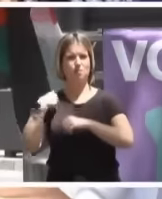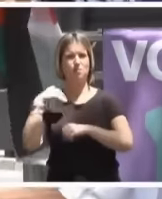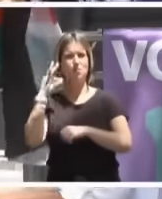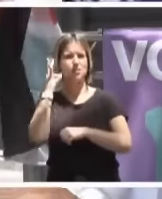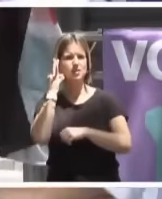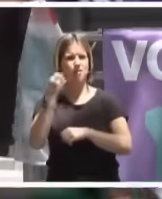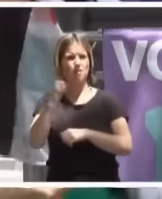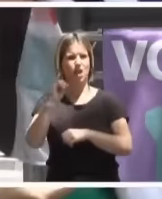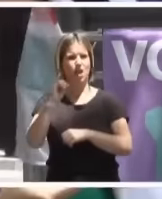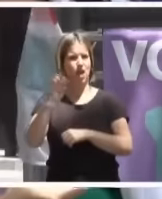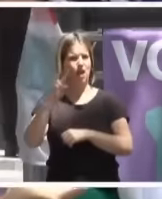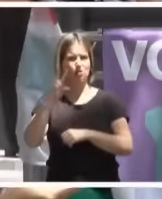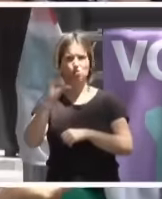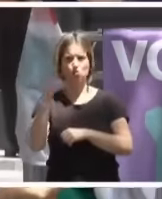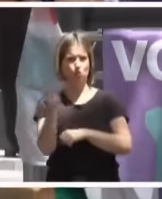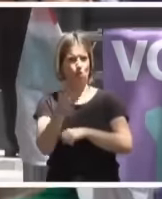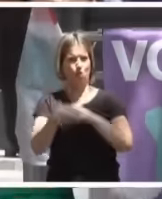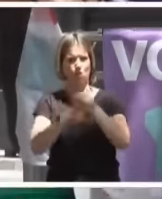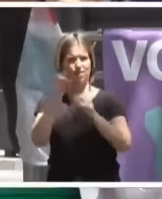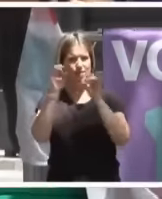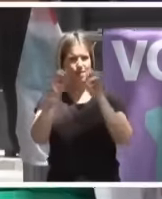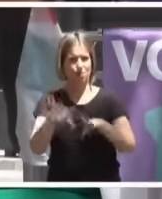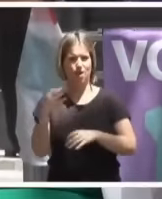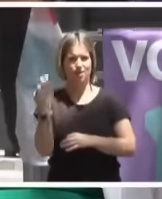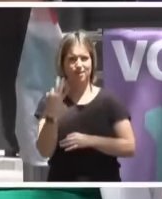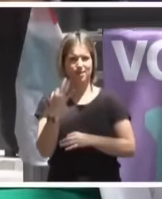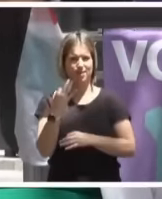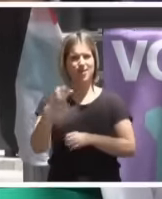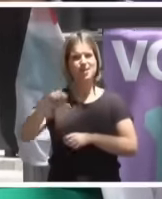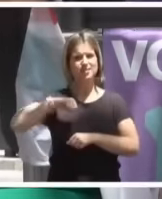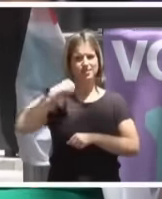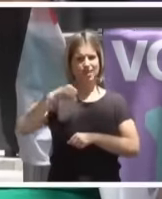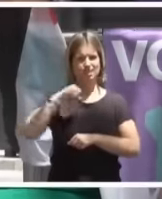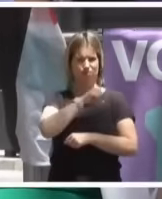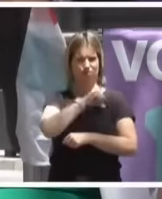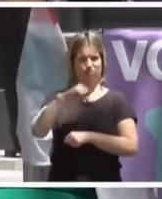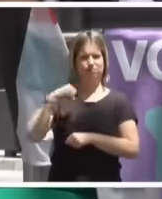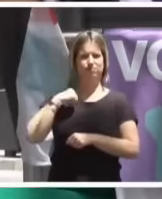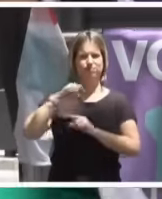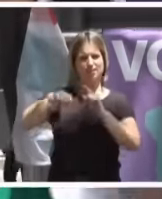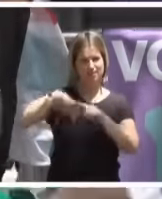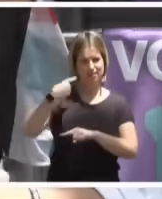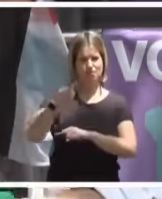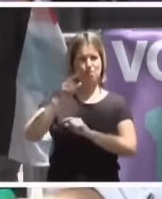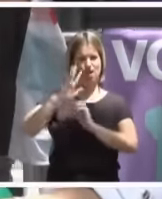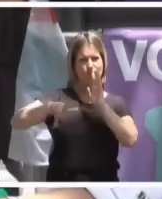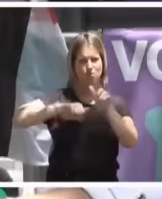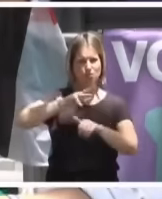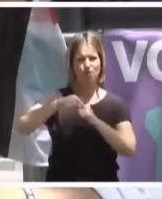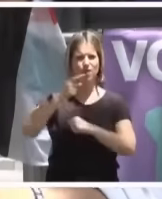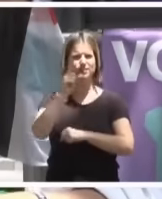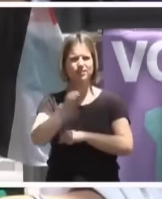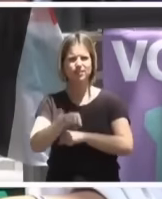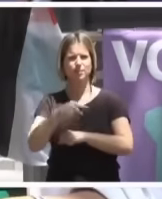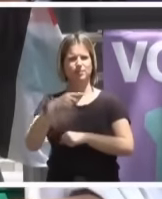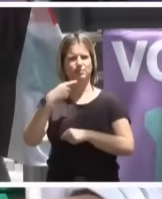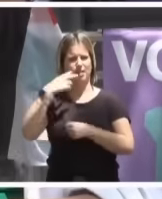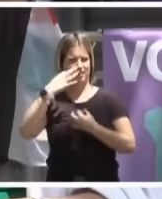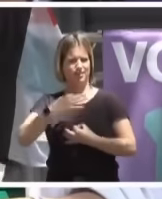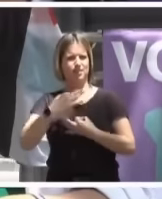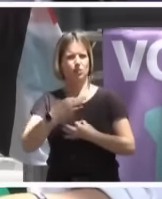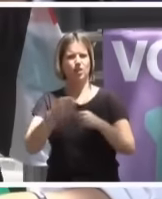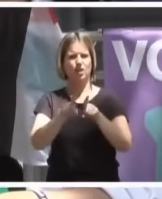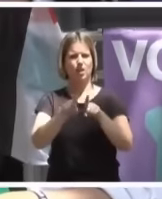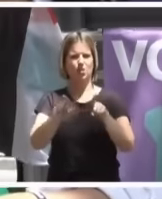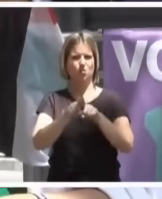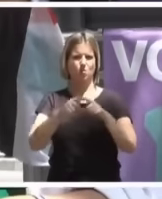Hacen exactamente lo mismo. Lo que están haciendo es privatizar la sanidad para después robar, para después asegurarse un